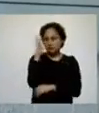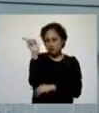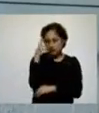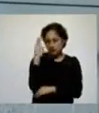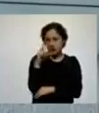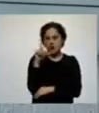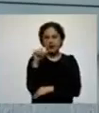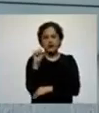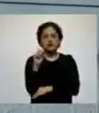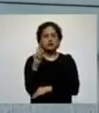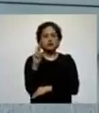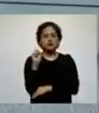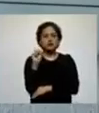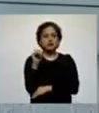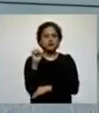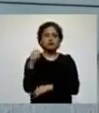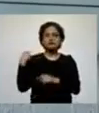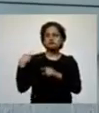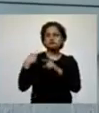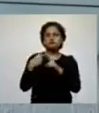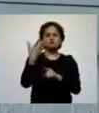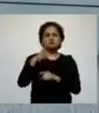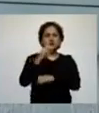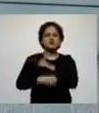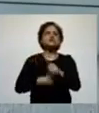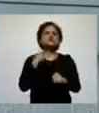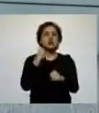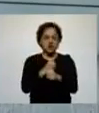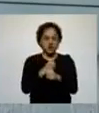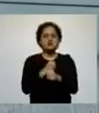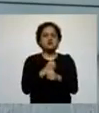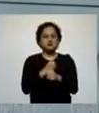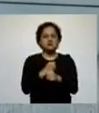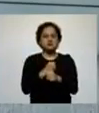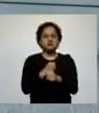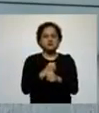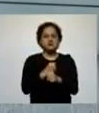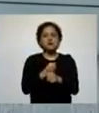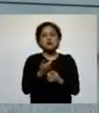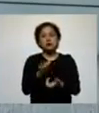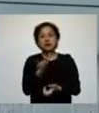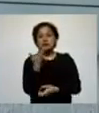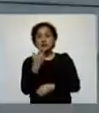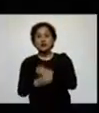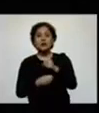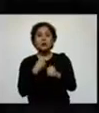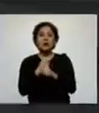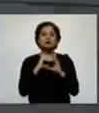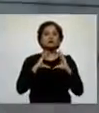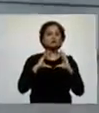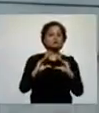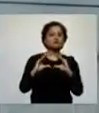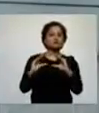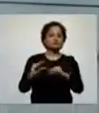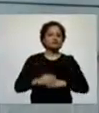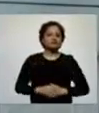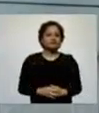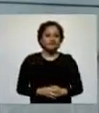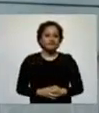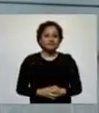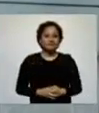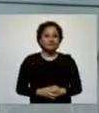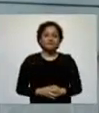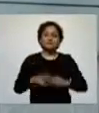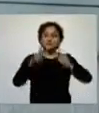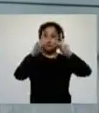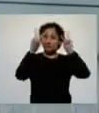carrera aproximadamente 10 años y 5 años en el campo de la enseñanza. El mundo de